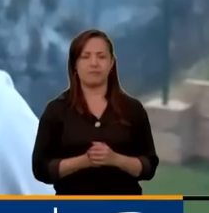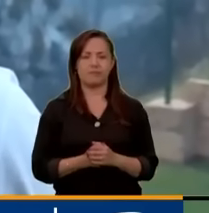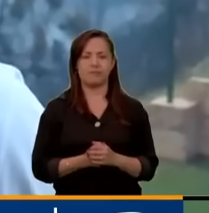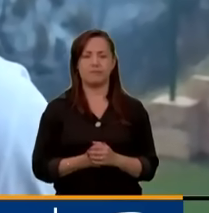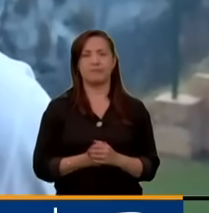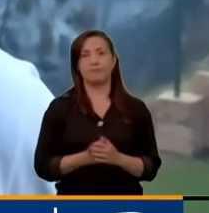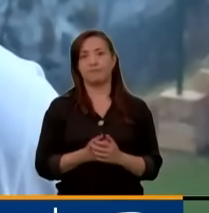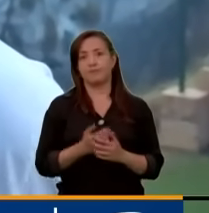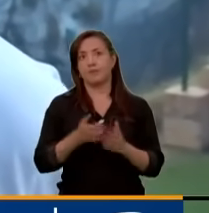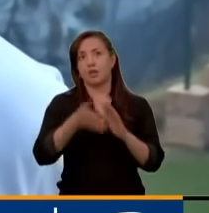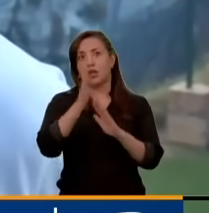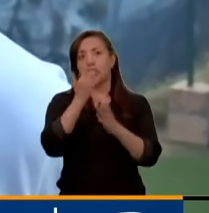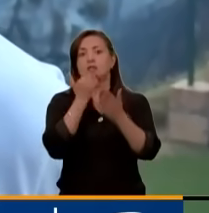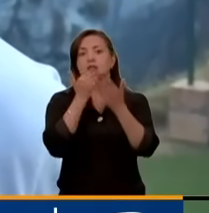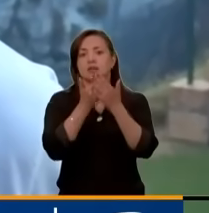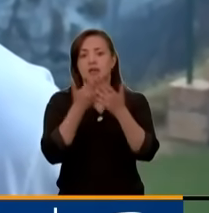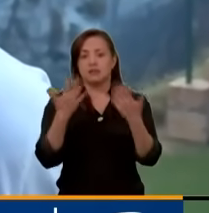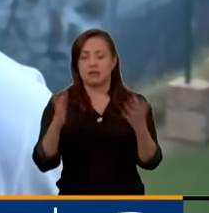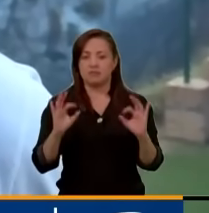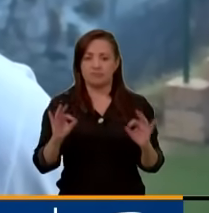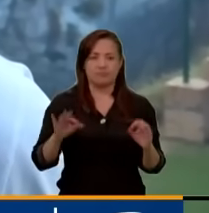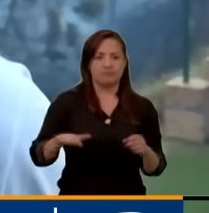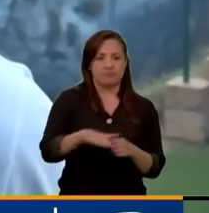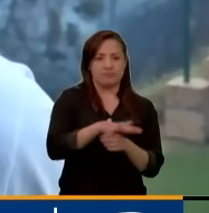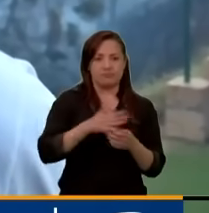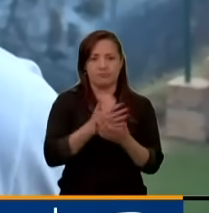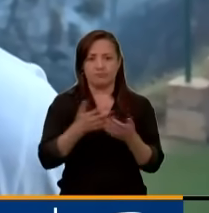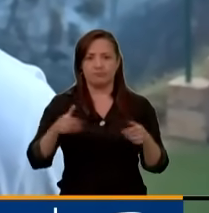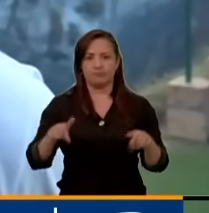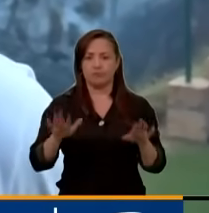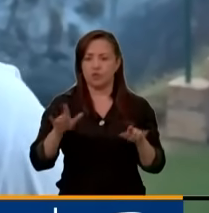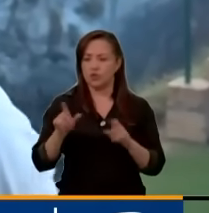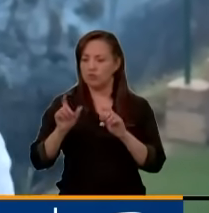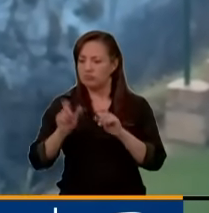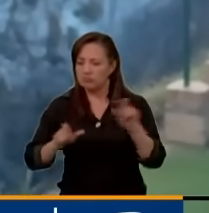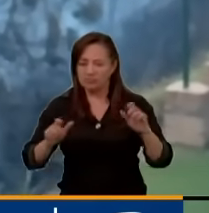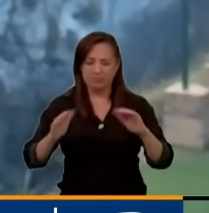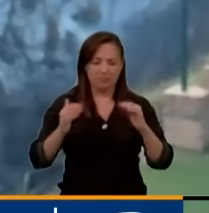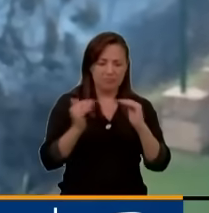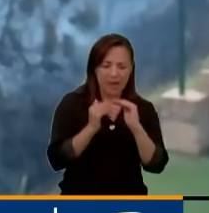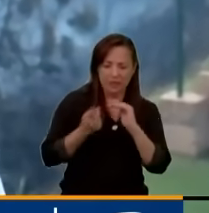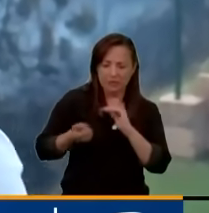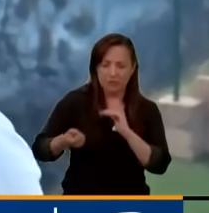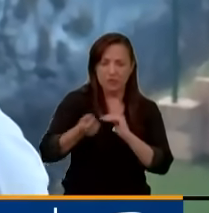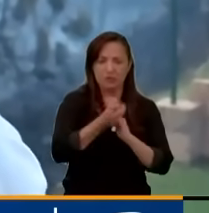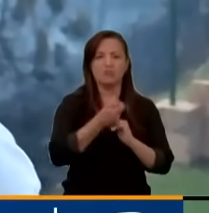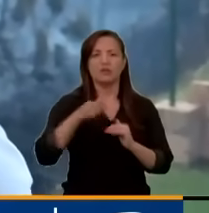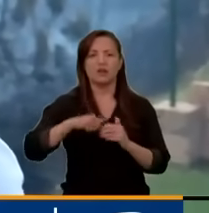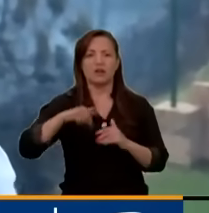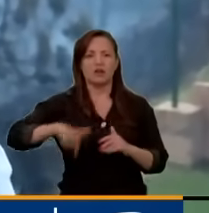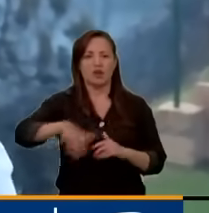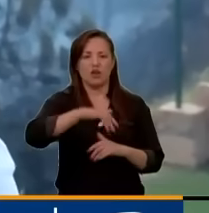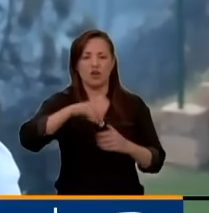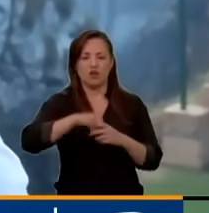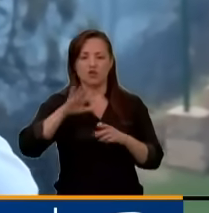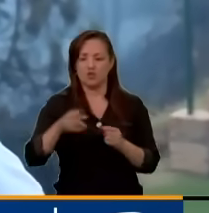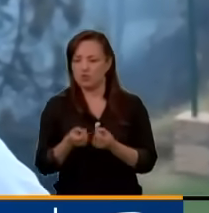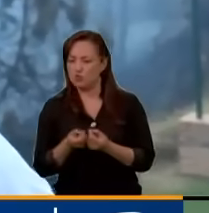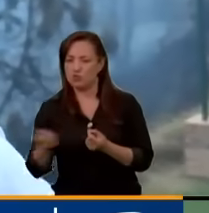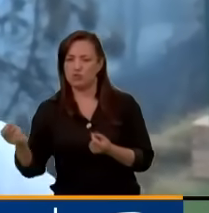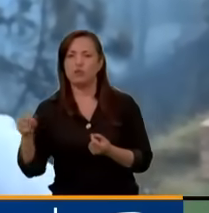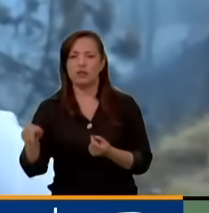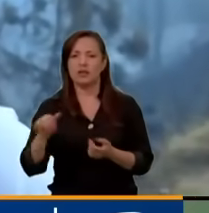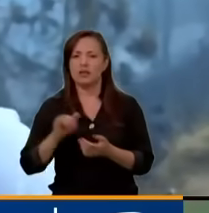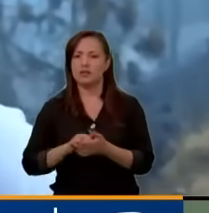Gracias a Dios, las condiciones y el que muchos de los vecinos de esta línea de casas que quedan contra la ladera, empezamos a